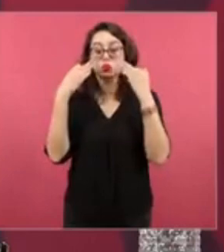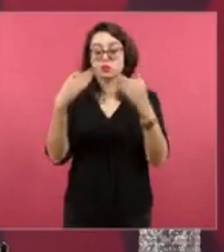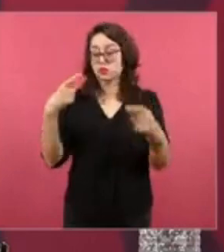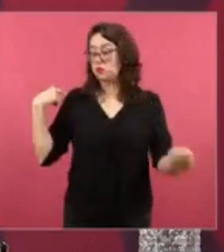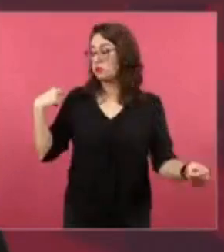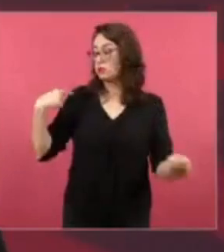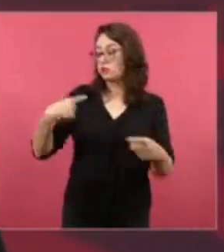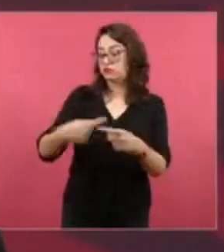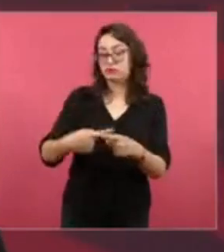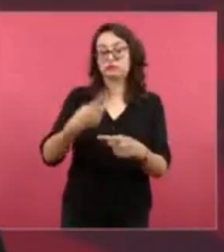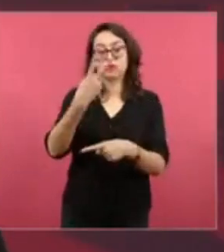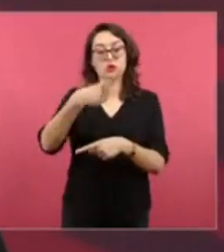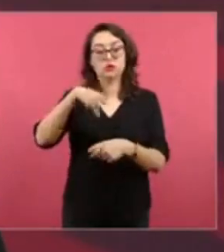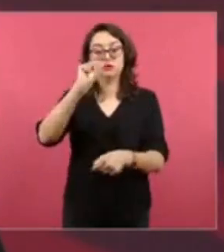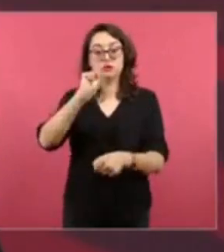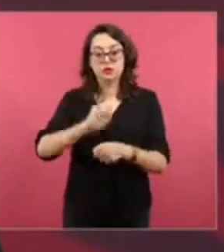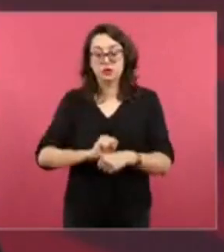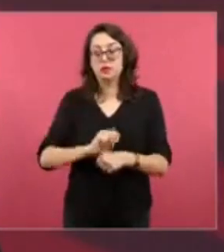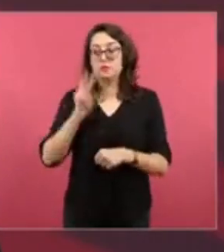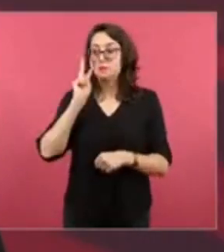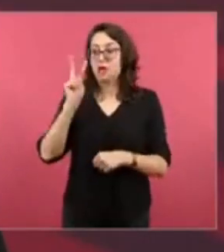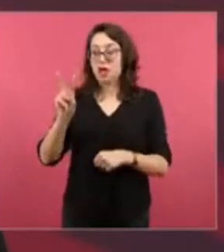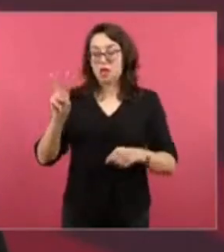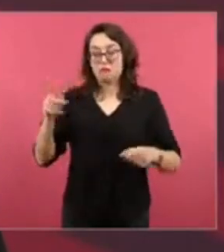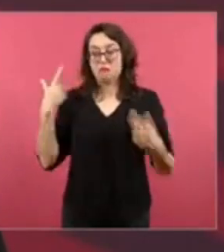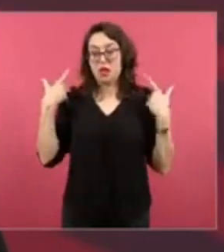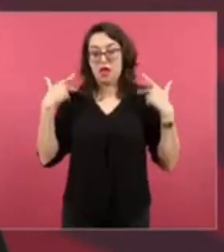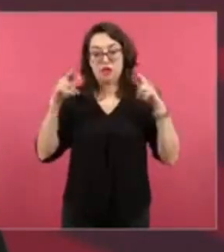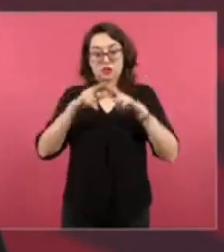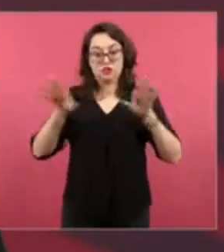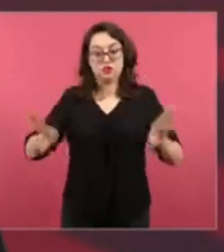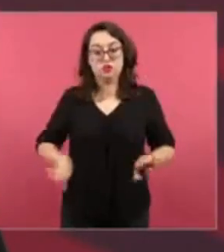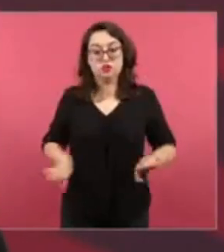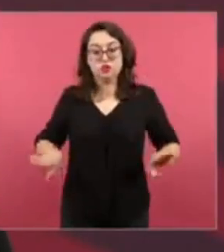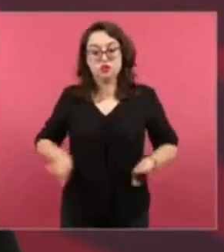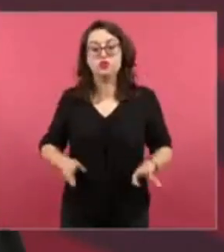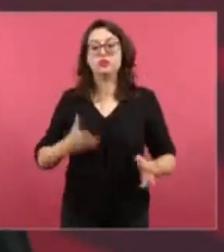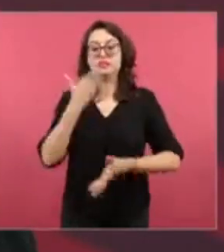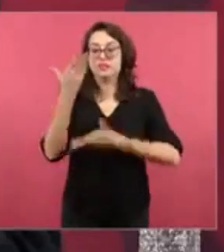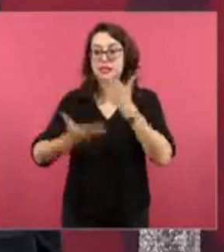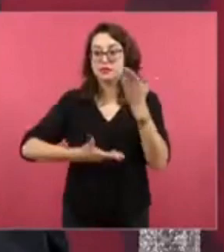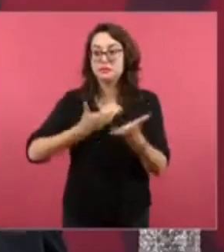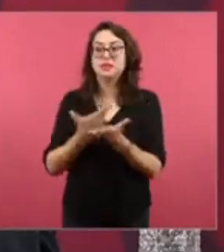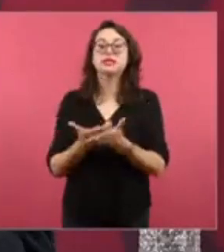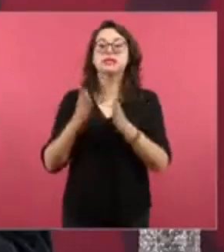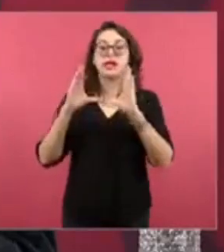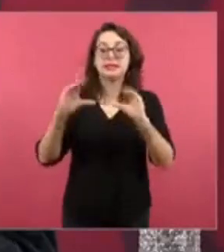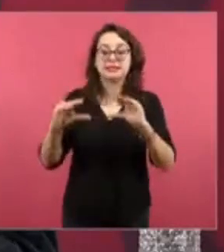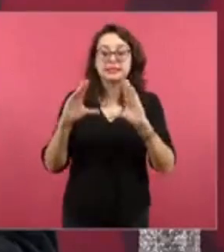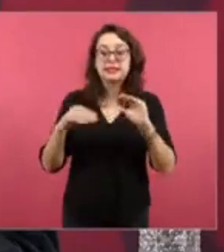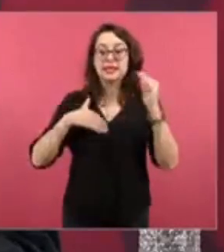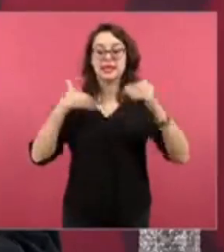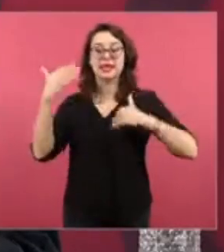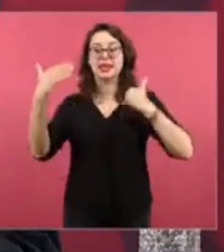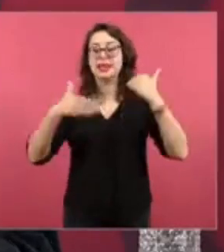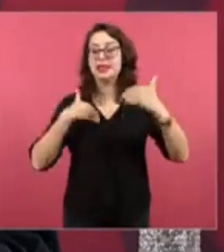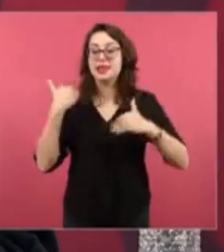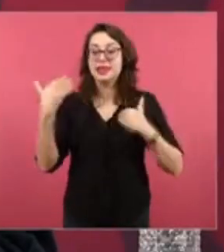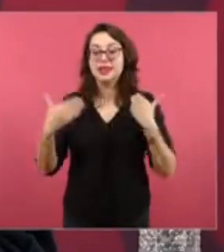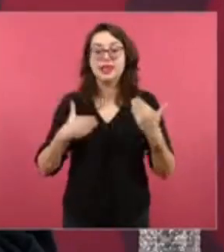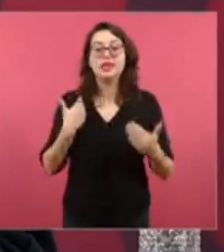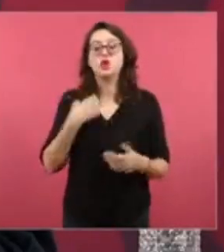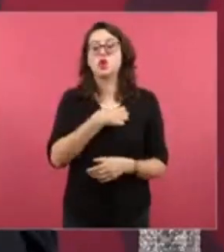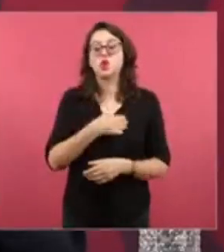aquí, y hay vocación de servicio, hay una alegría, hay un reconocimiento a que nuestra labor no